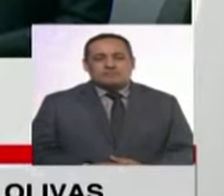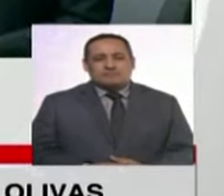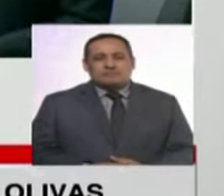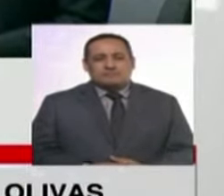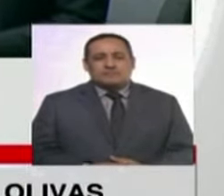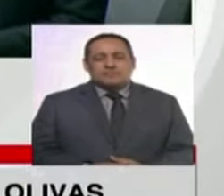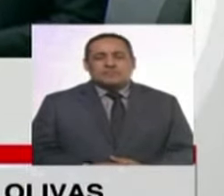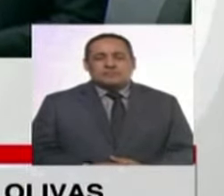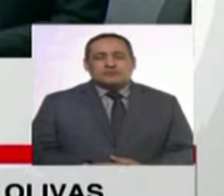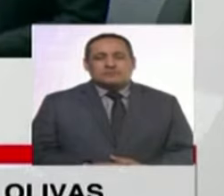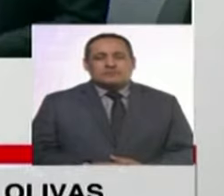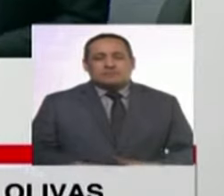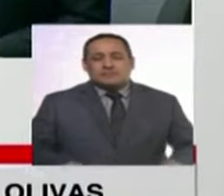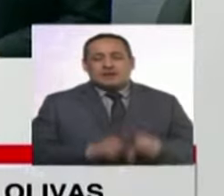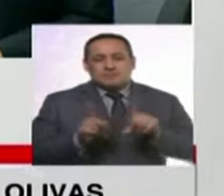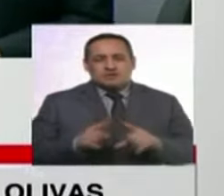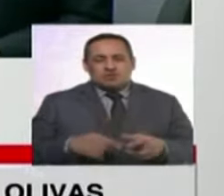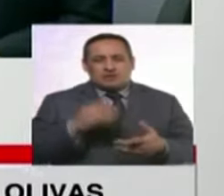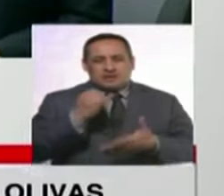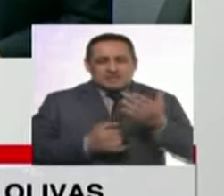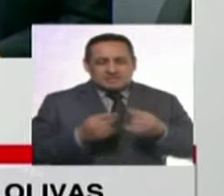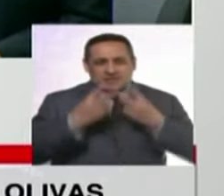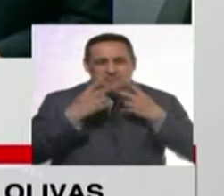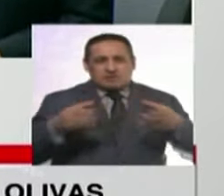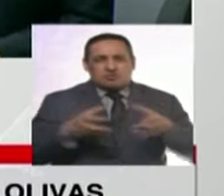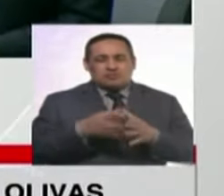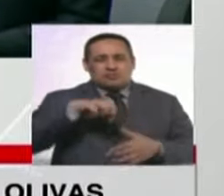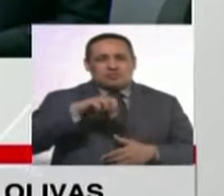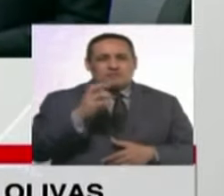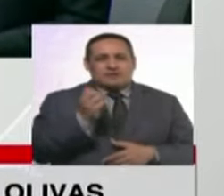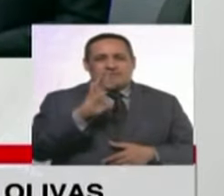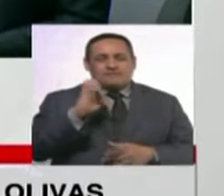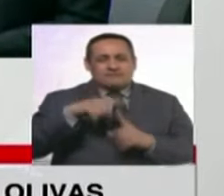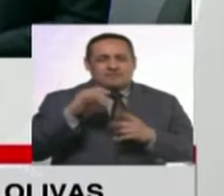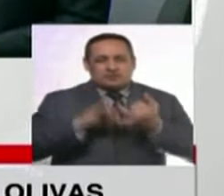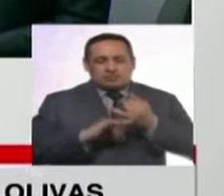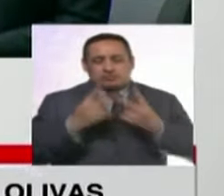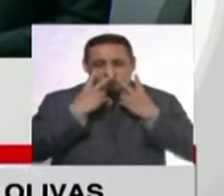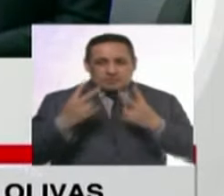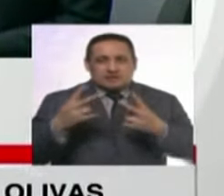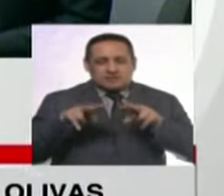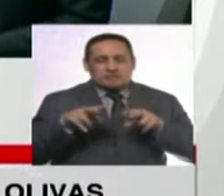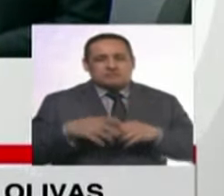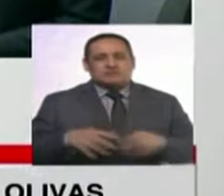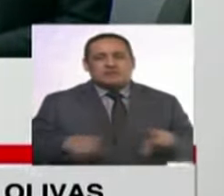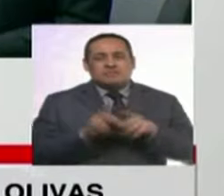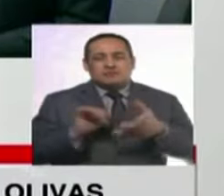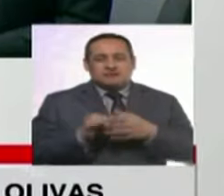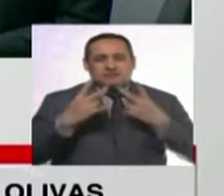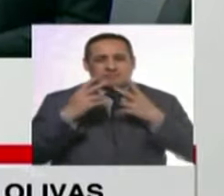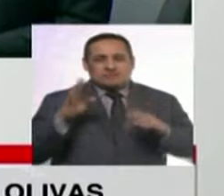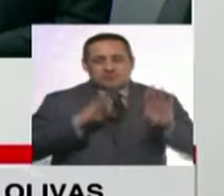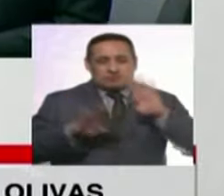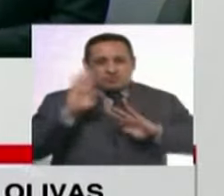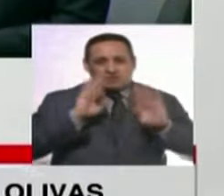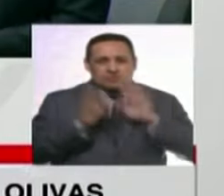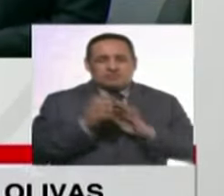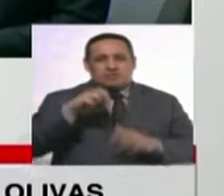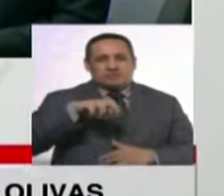señor perfecto no le quite la mirada a lo prefectos no le quite la mirada yo le tengo un terror a los